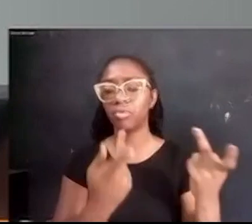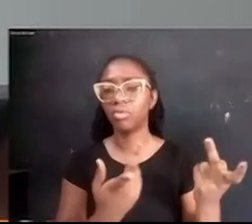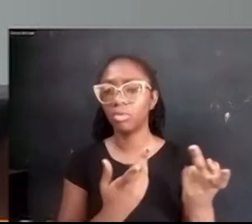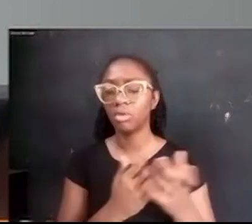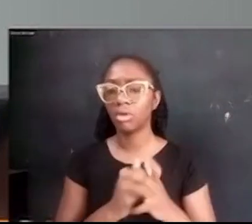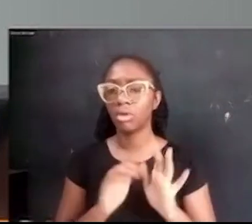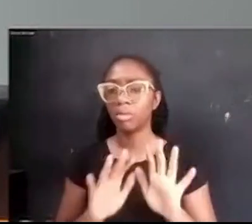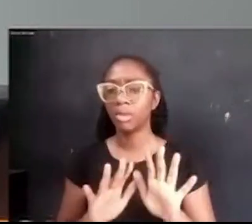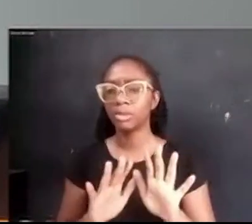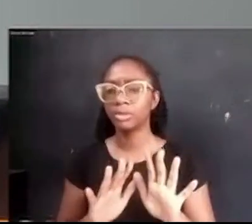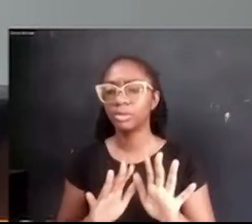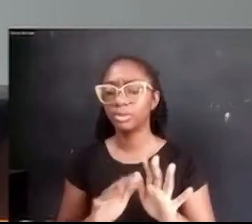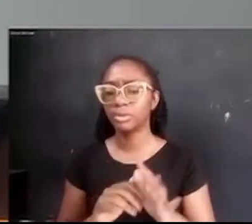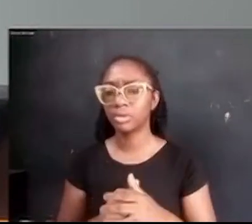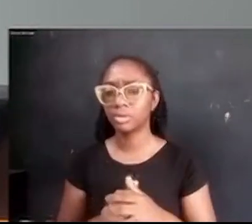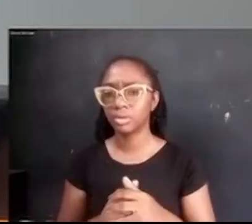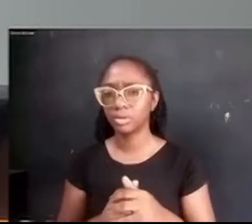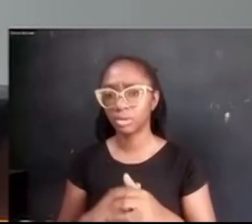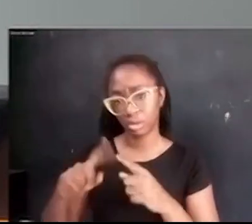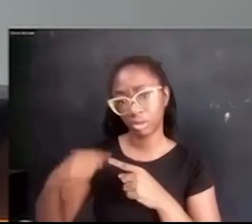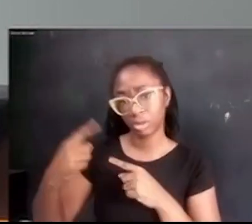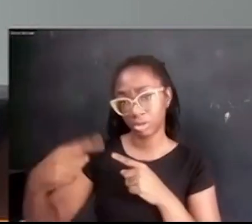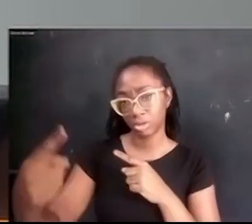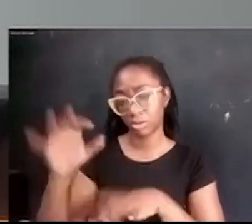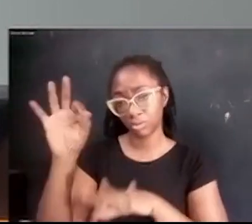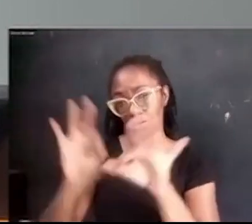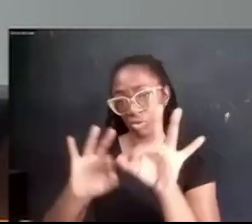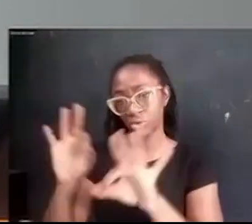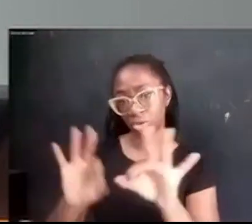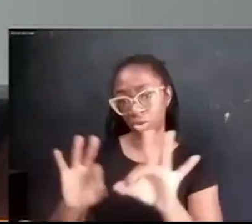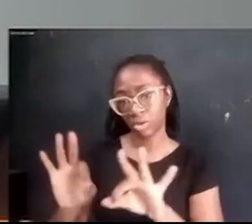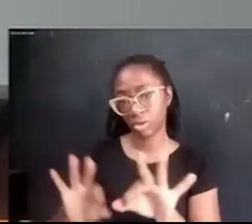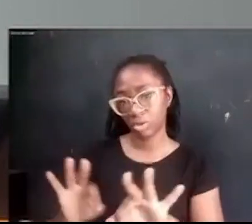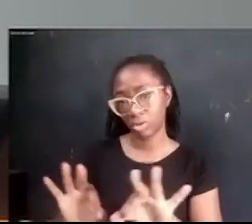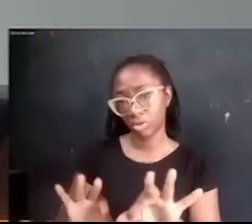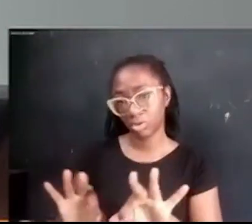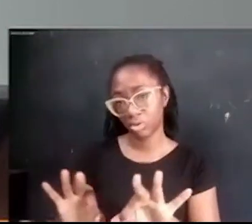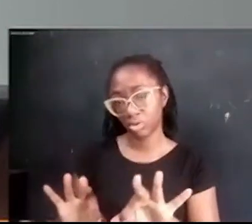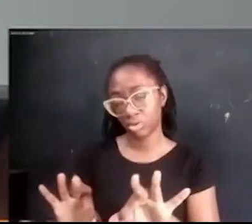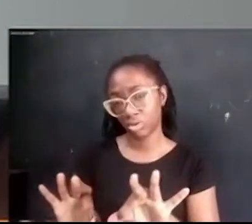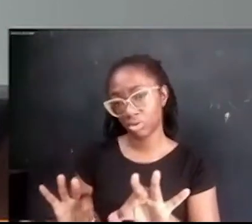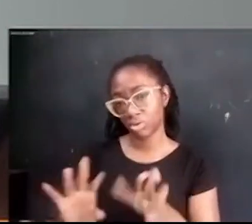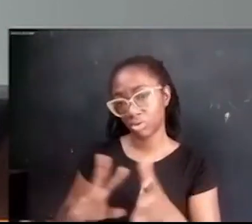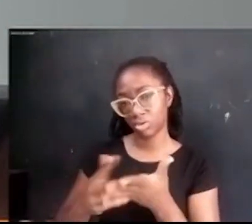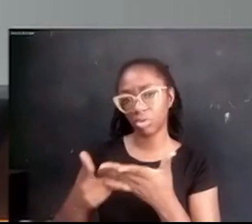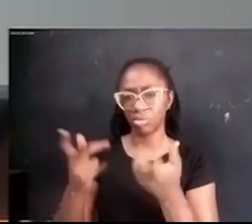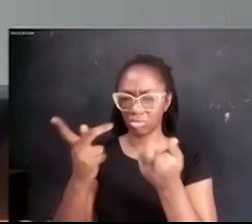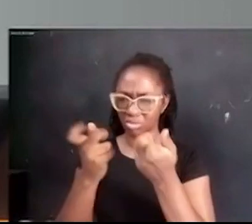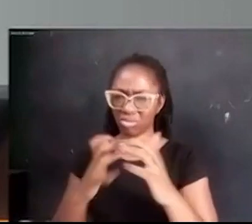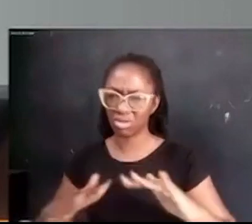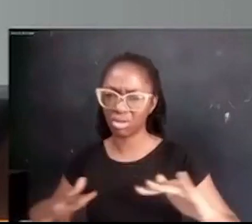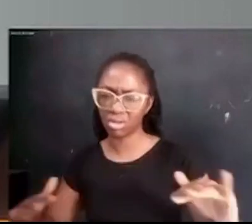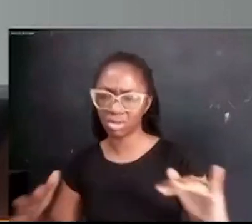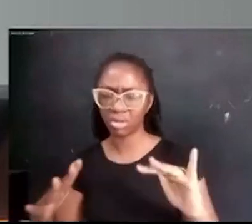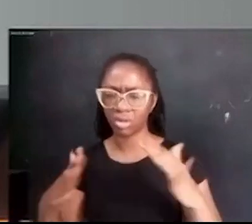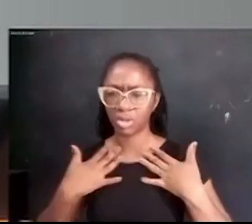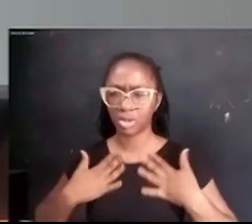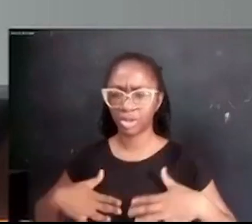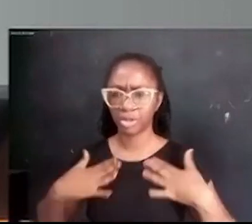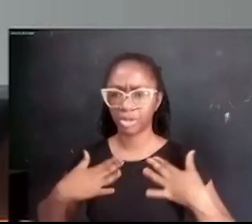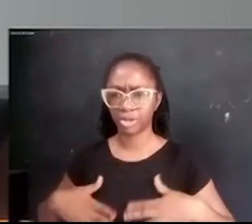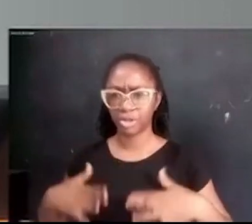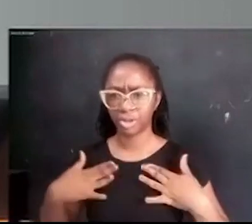Ah, Después organizaron la transición, la transmisión pacífica y regular del poder, restauraron